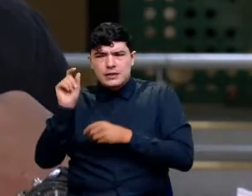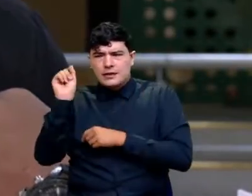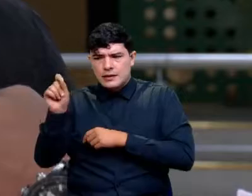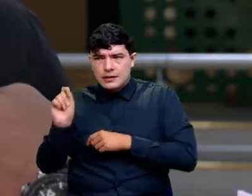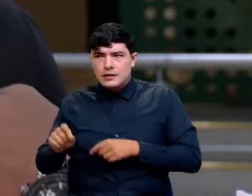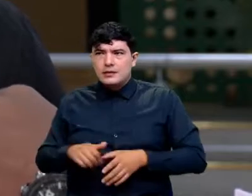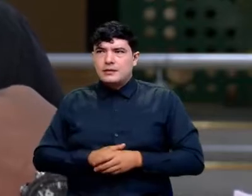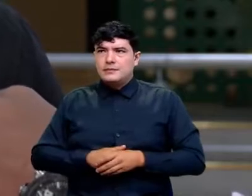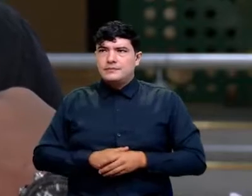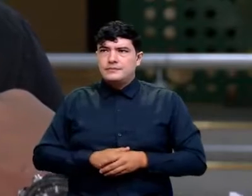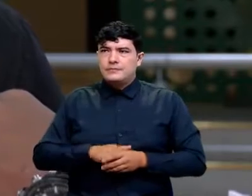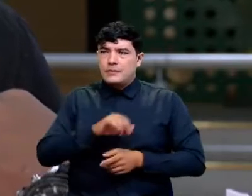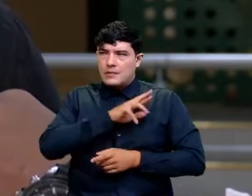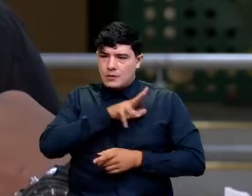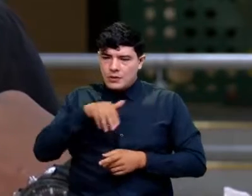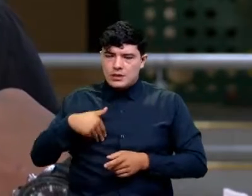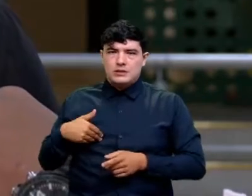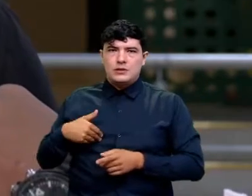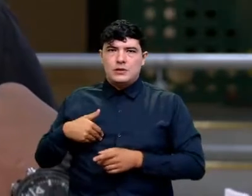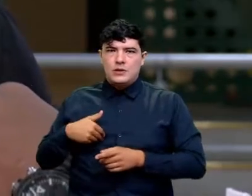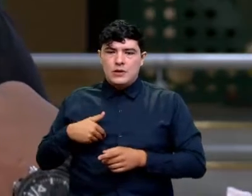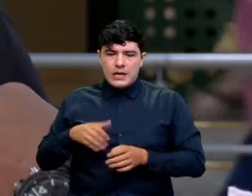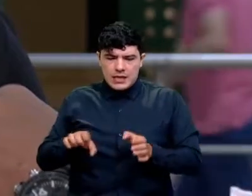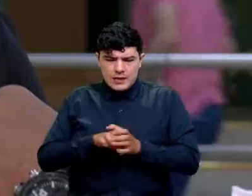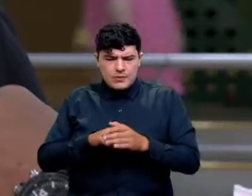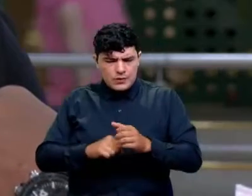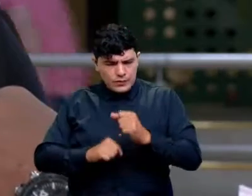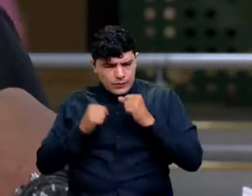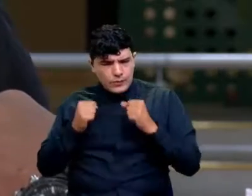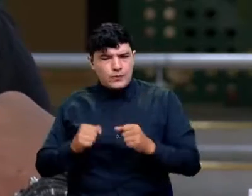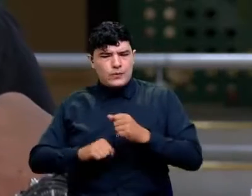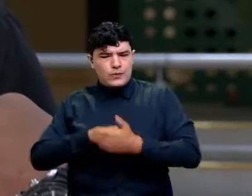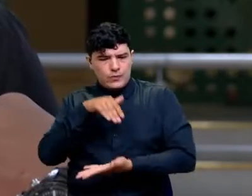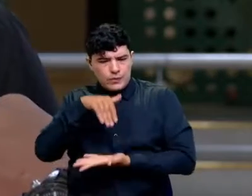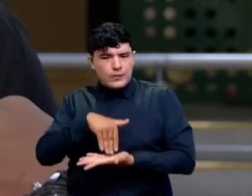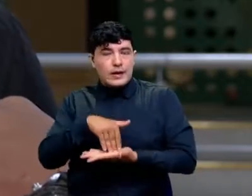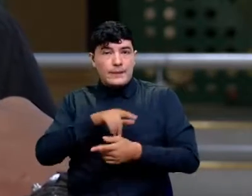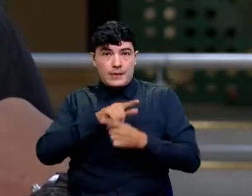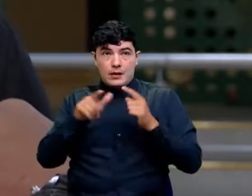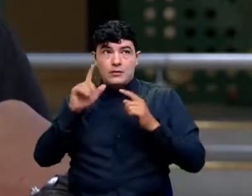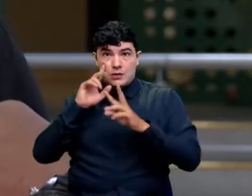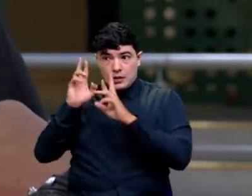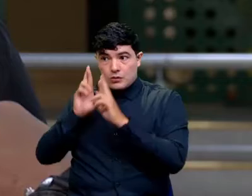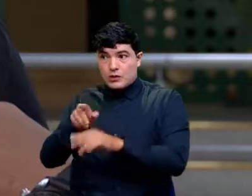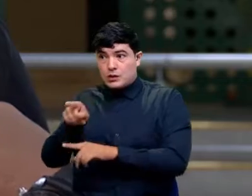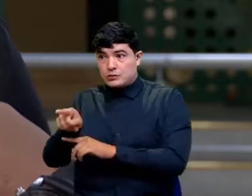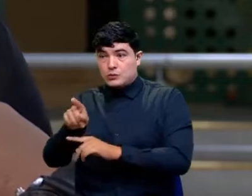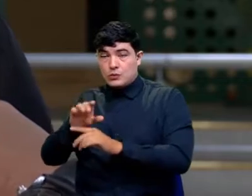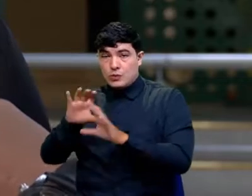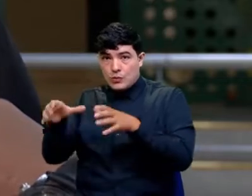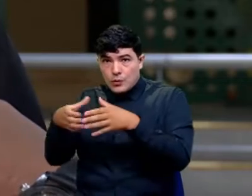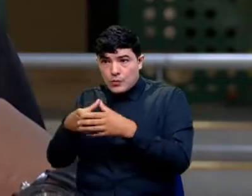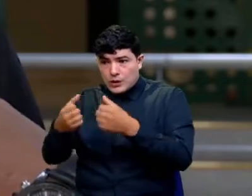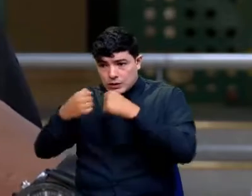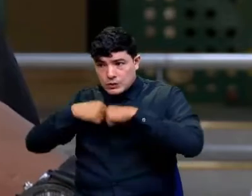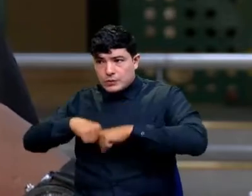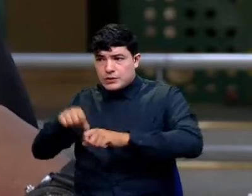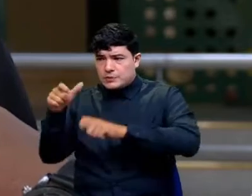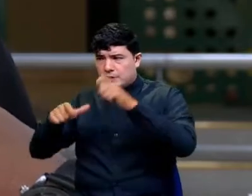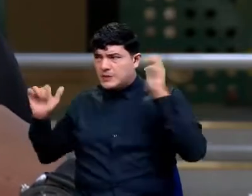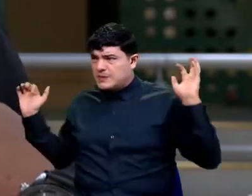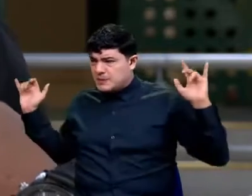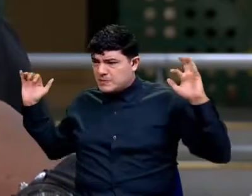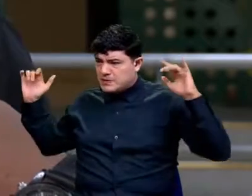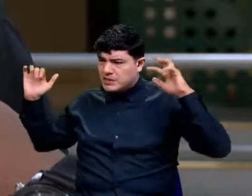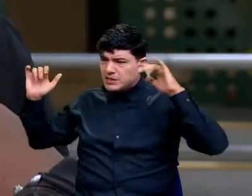se hubiera hecho más fuerte pero tengo que considerar que el esfuerzo que hizo el grupo para hacer que su hinchada lo acompañe